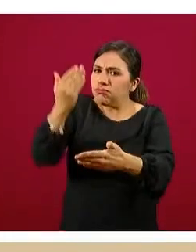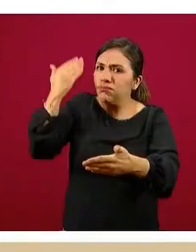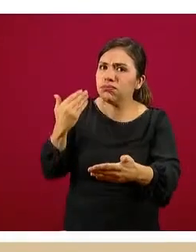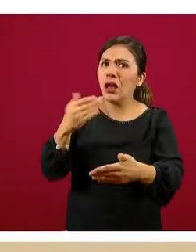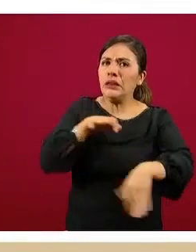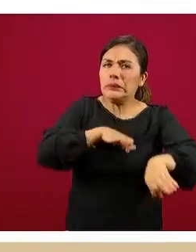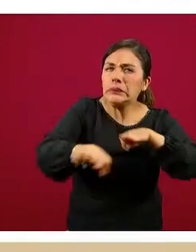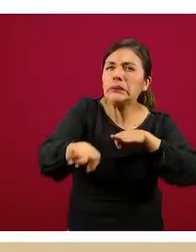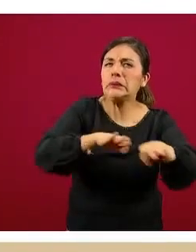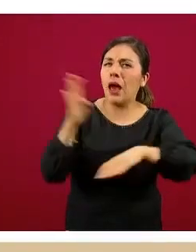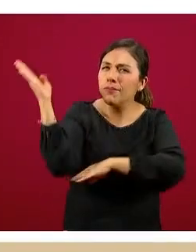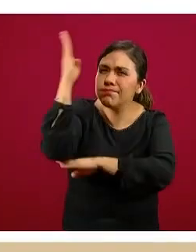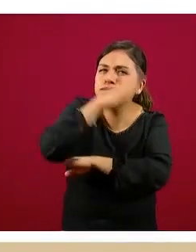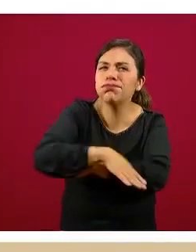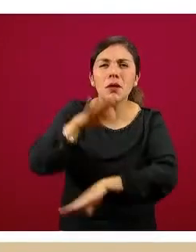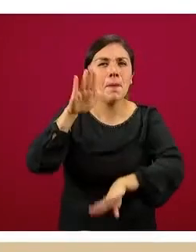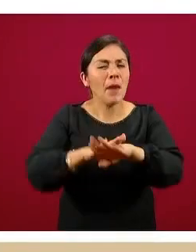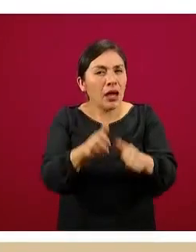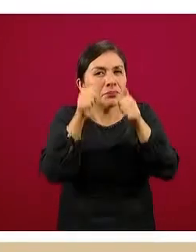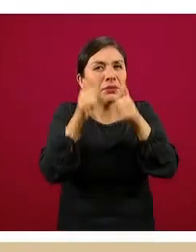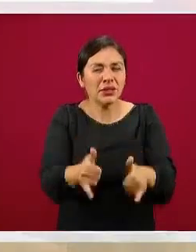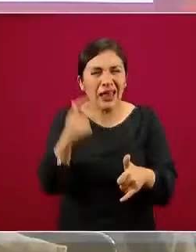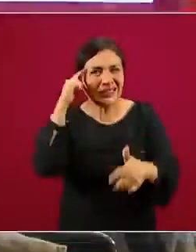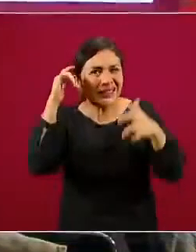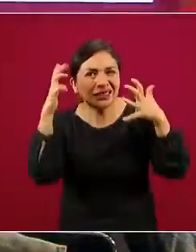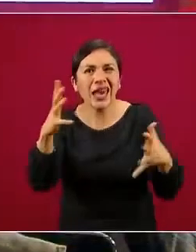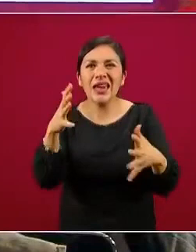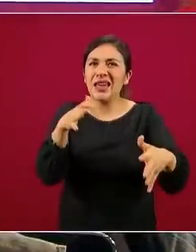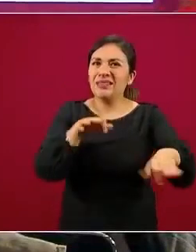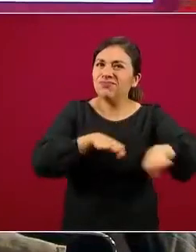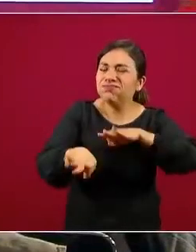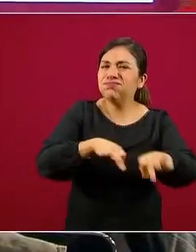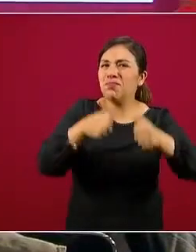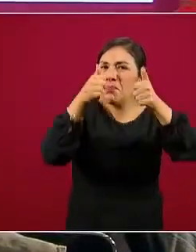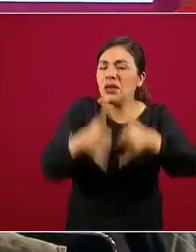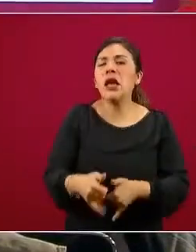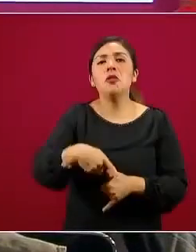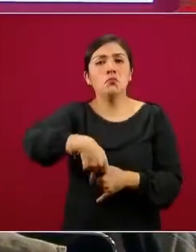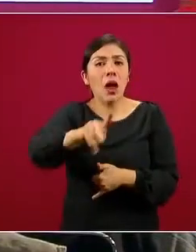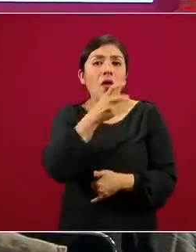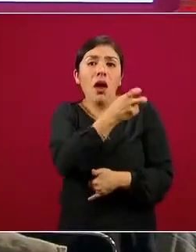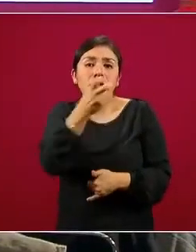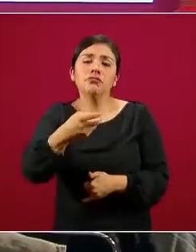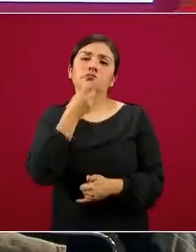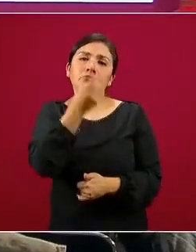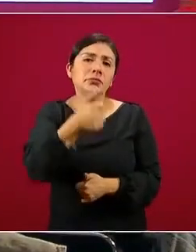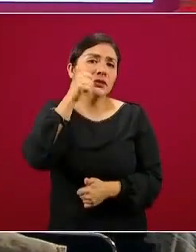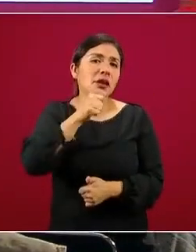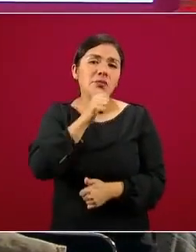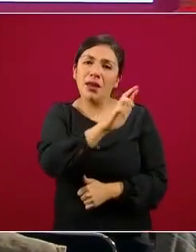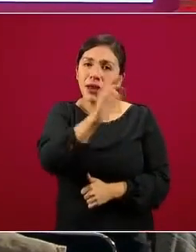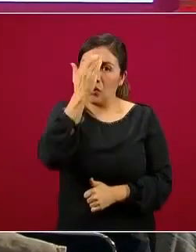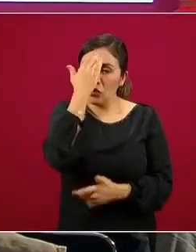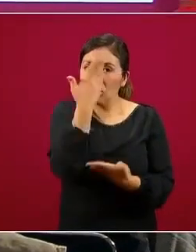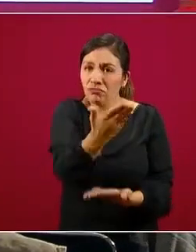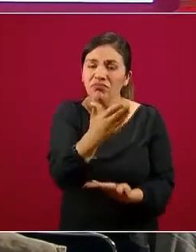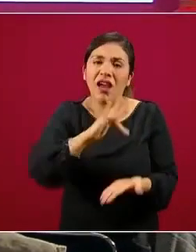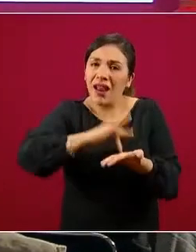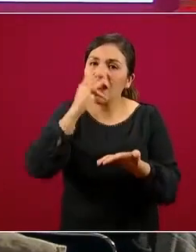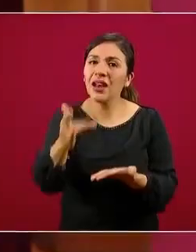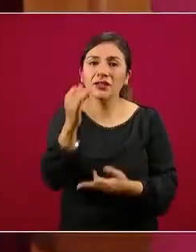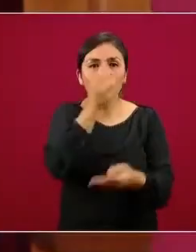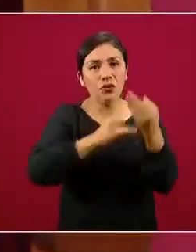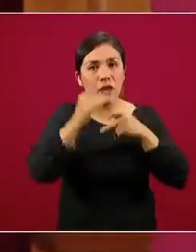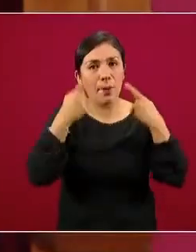jornadas pues muy estresantes muy muy intensas y pues a ellos siempre mandarles nuestro reconocimiento nuestro agradecimiento